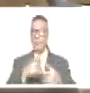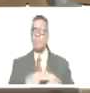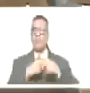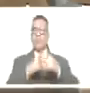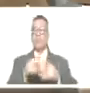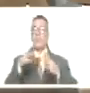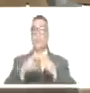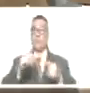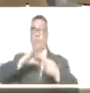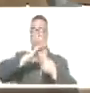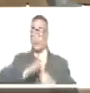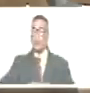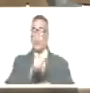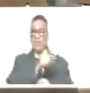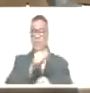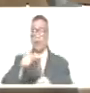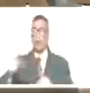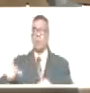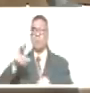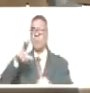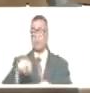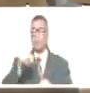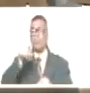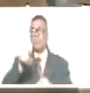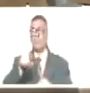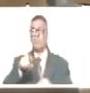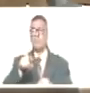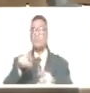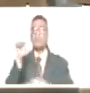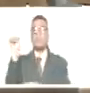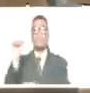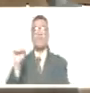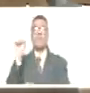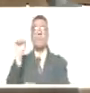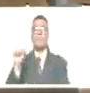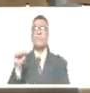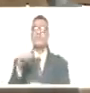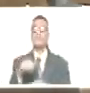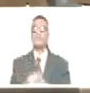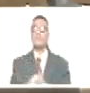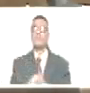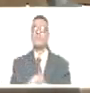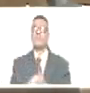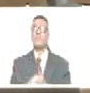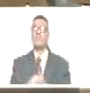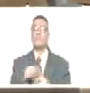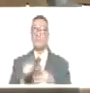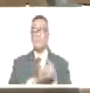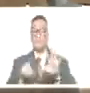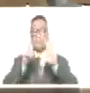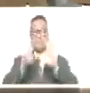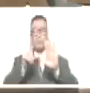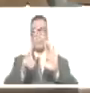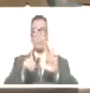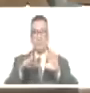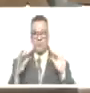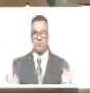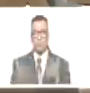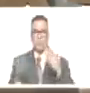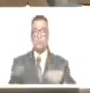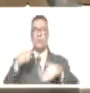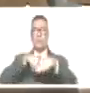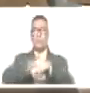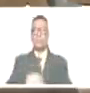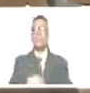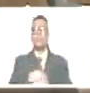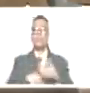discriminación a las personas con trastorno del espectro autista. 6. Promover la inclusión,